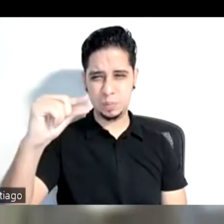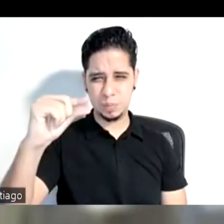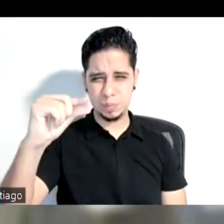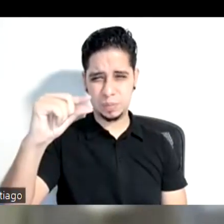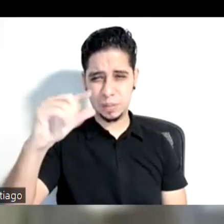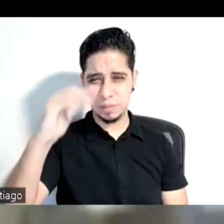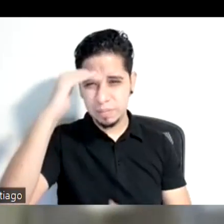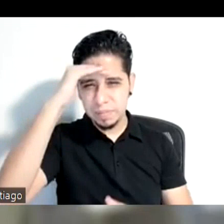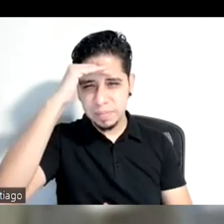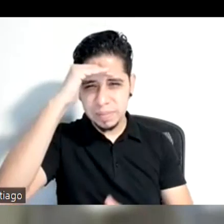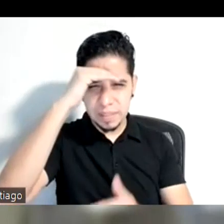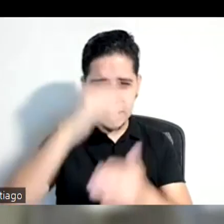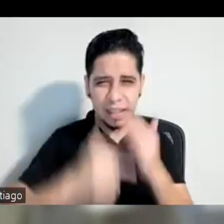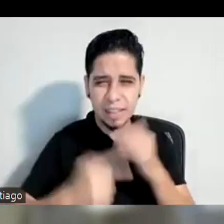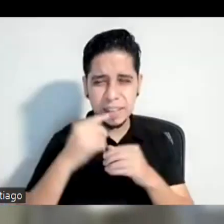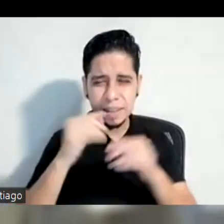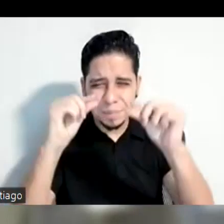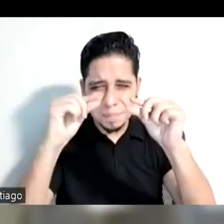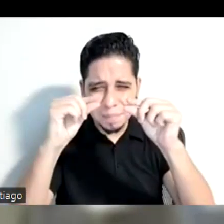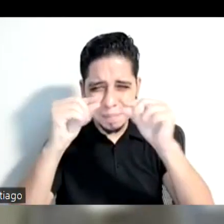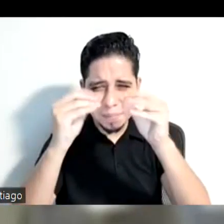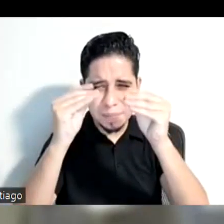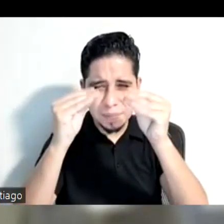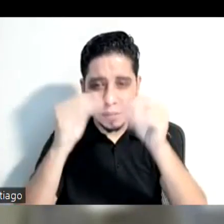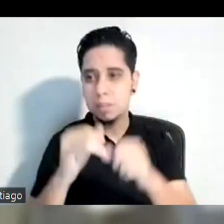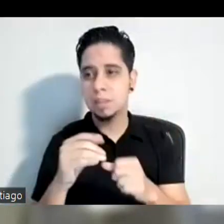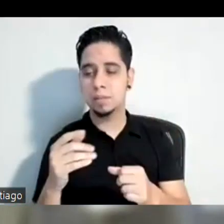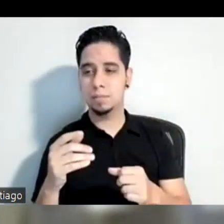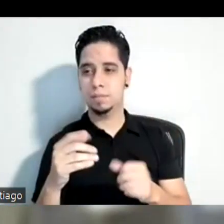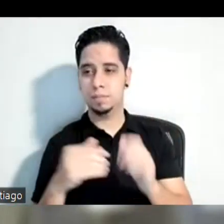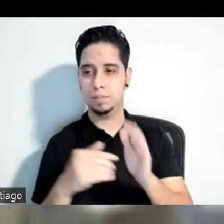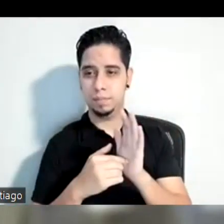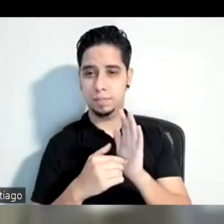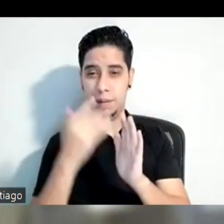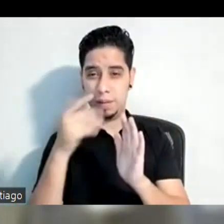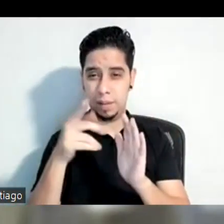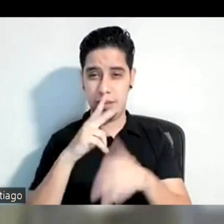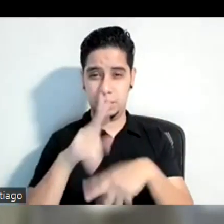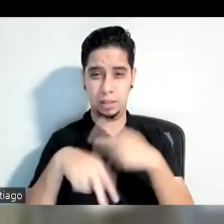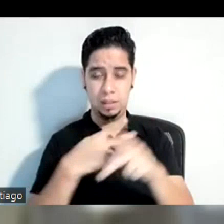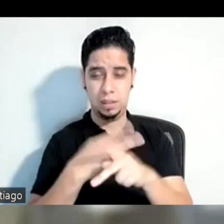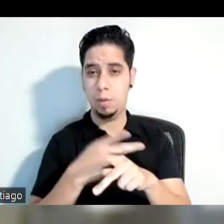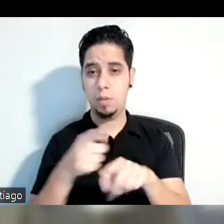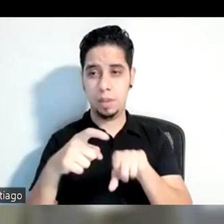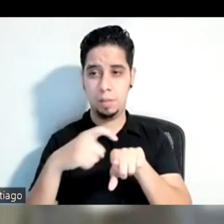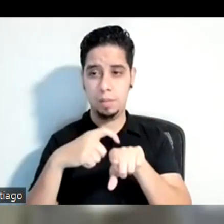Fíjate que lo que estarán diciendo, voy por ahí, vamos a ver. ¡Wow! Hay veces las llamadas, los sordos piden que